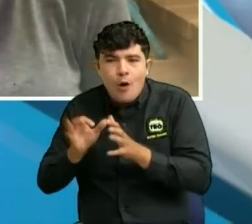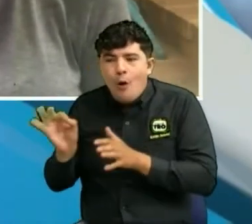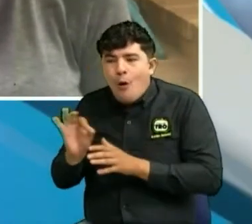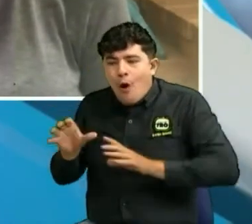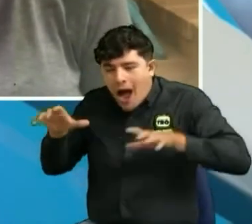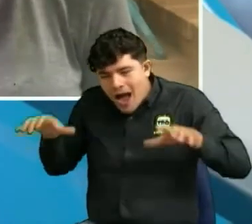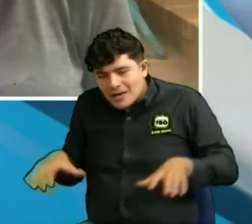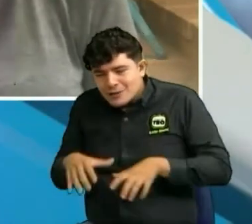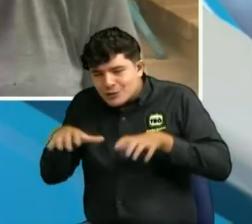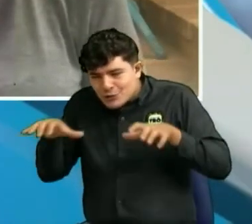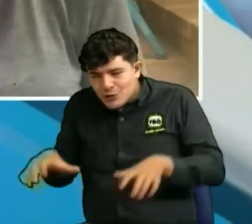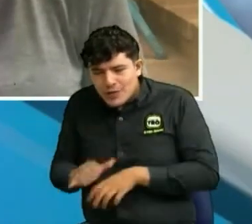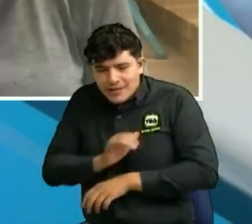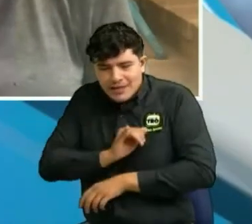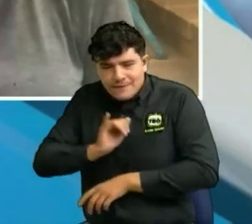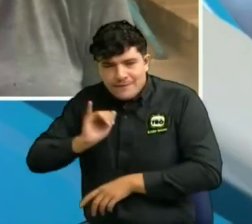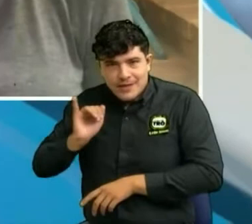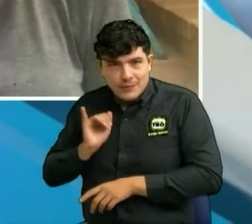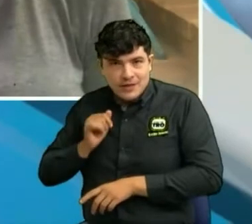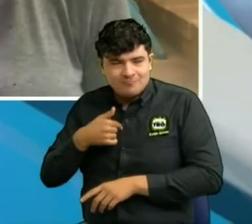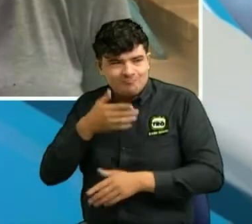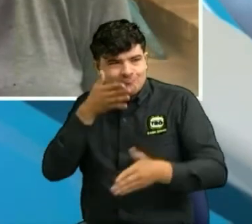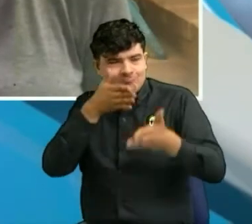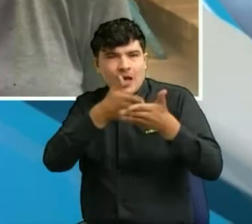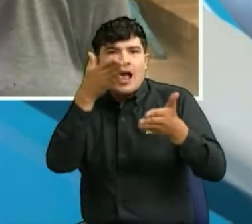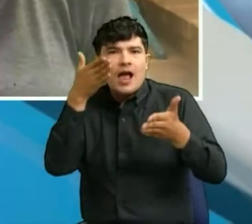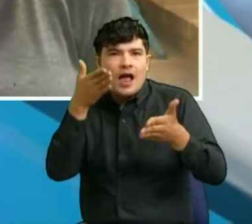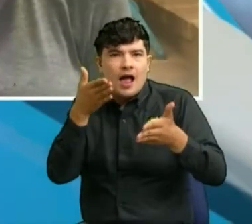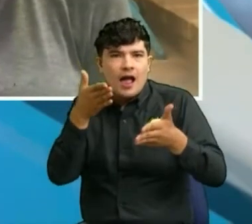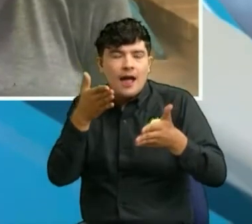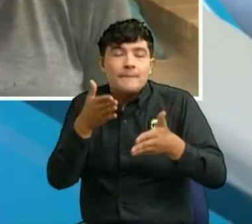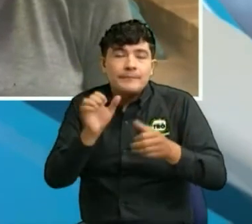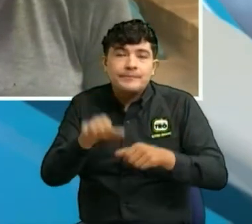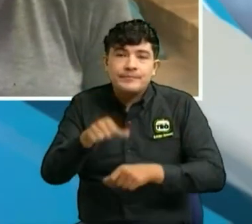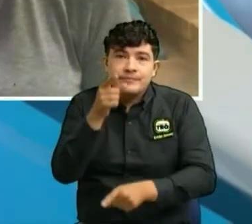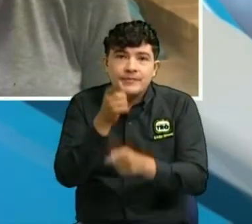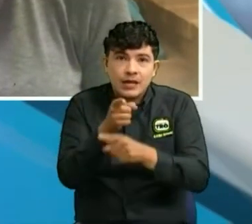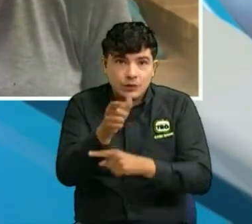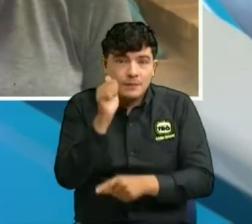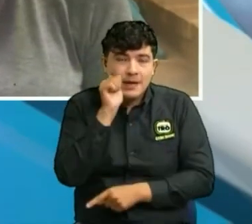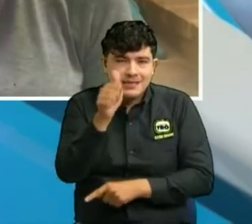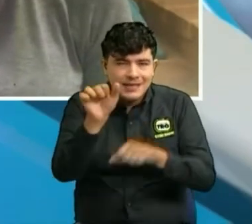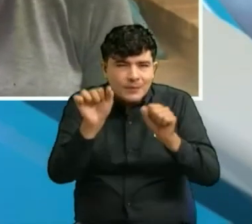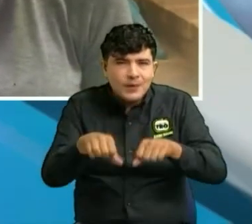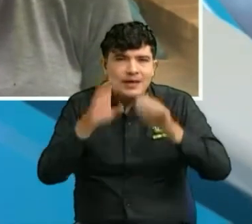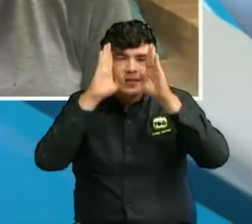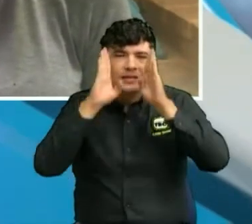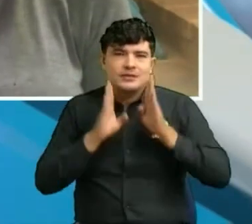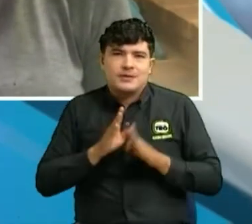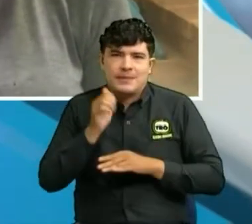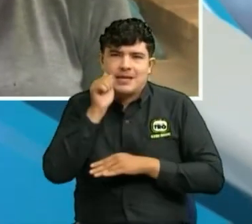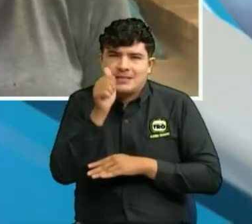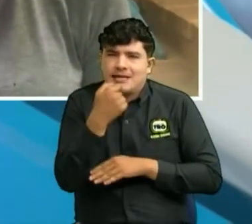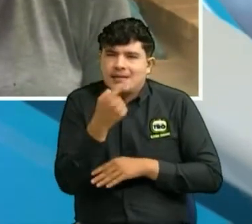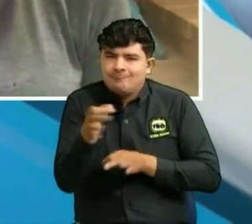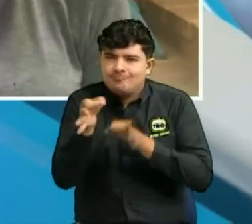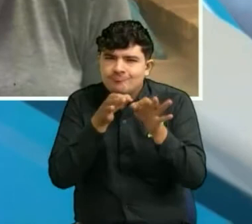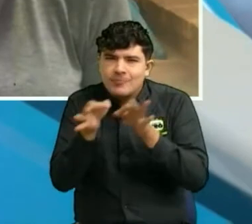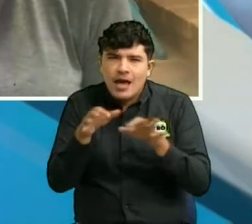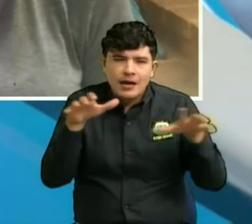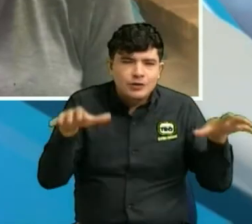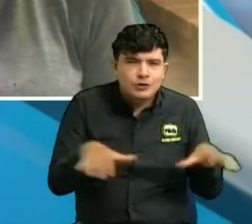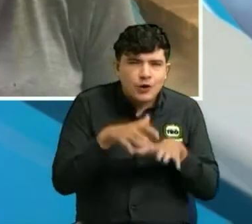acciones populares. Entonces, mañana, ustedes estén muy atentos, les vamos a decir cuándo podemos usar